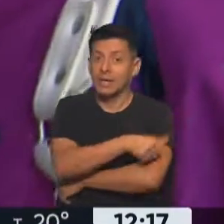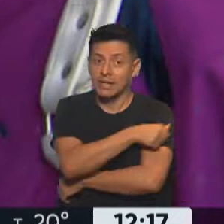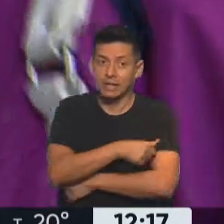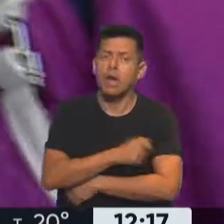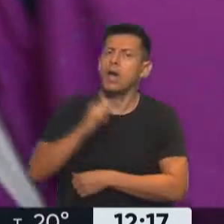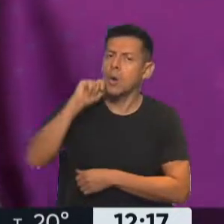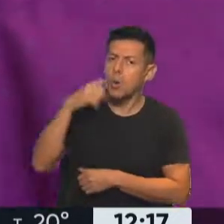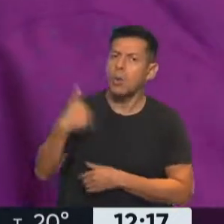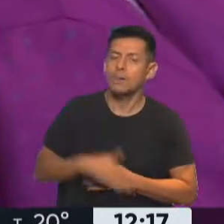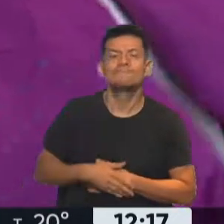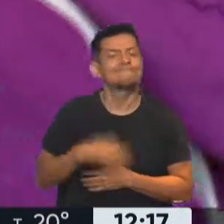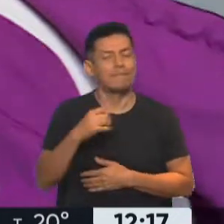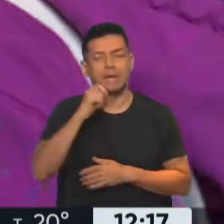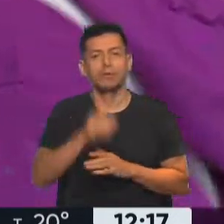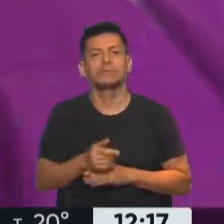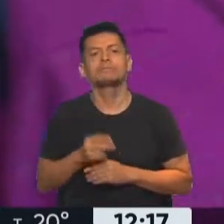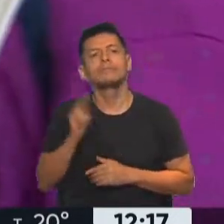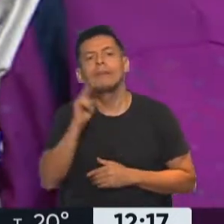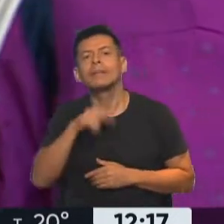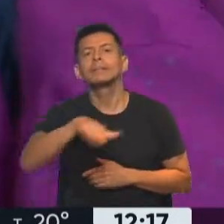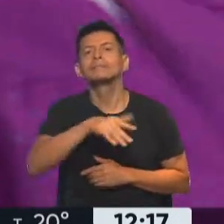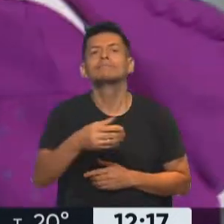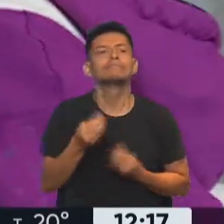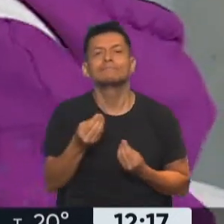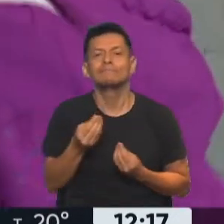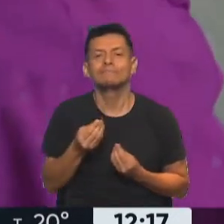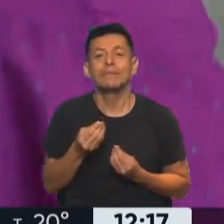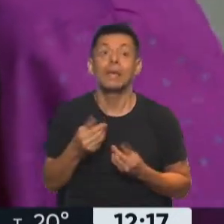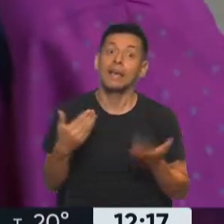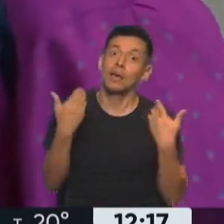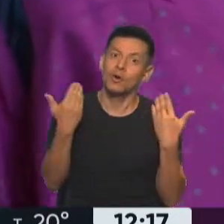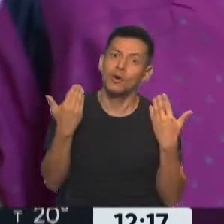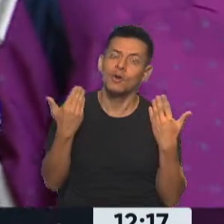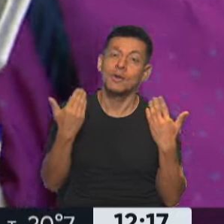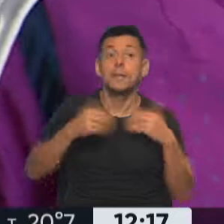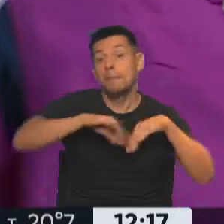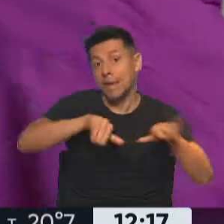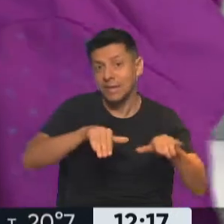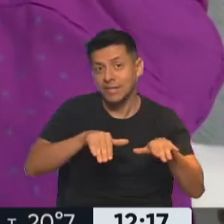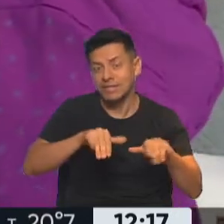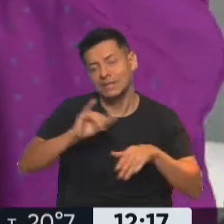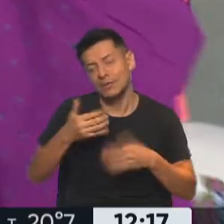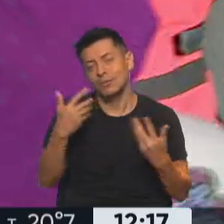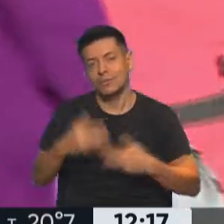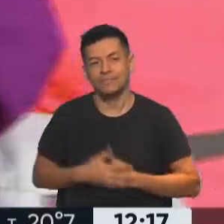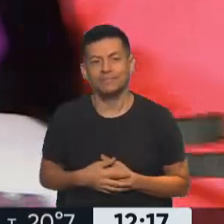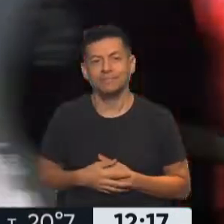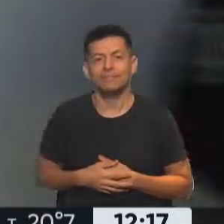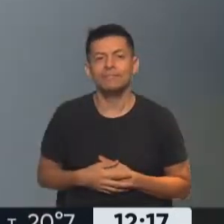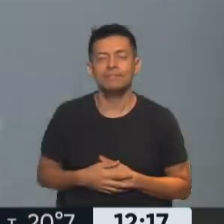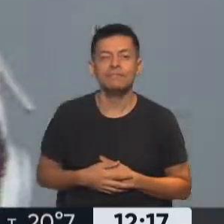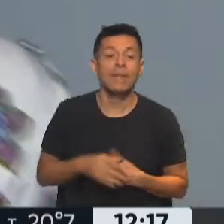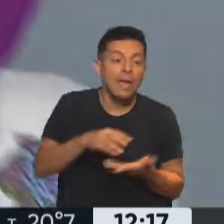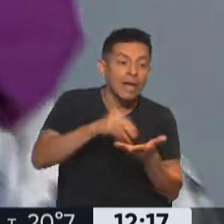lindo, ¿no? Sí, hermoso. ¿Qué esperás encontrar en Río? Y un poco de calor. Playa, ¿no? Obvio. Obviamente.